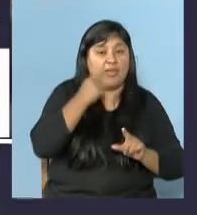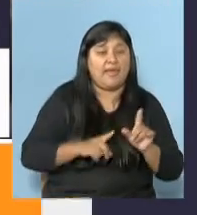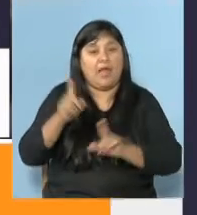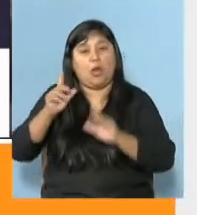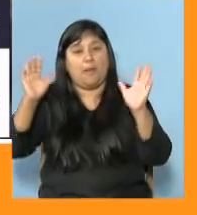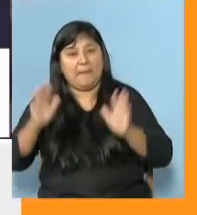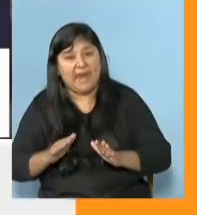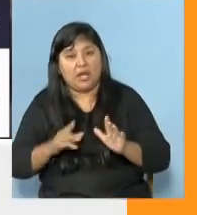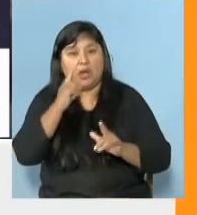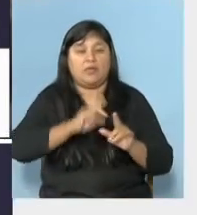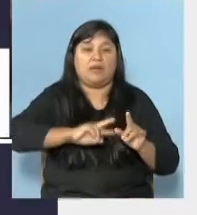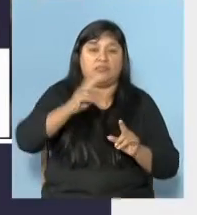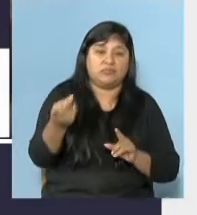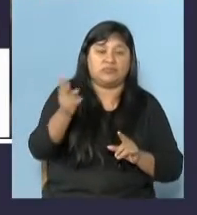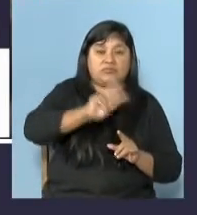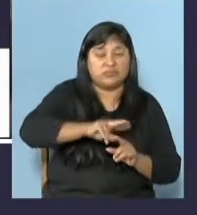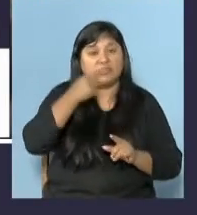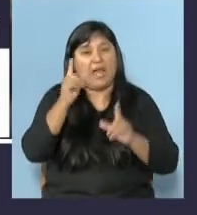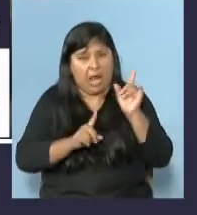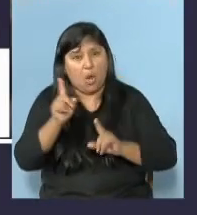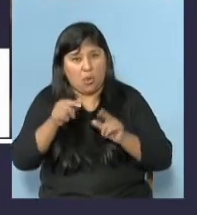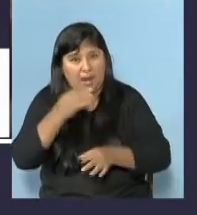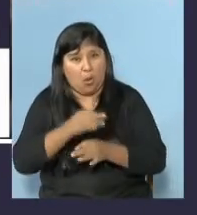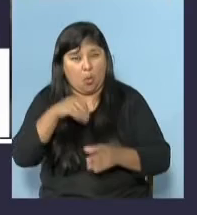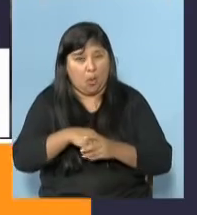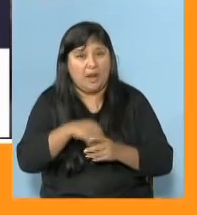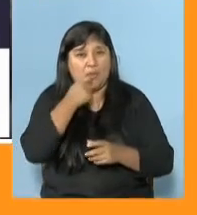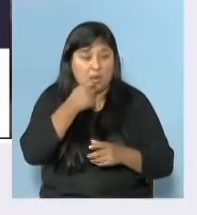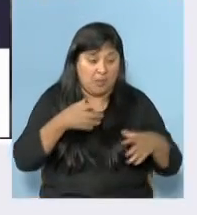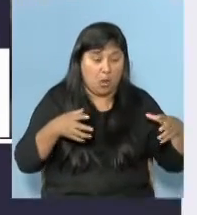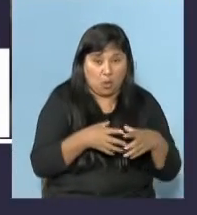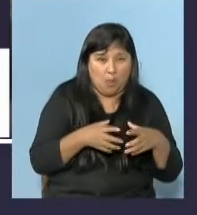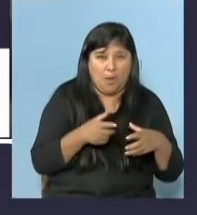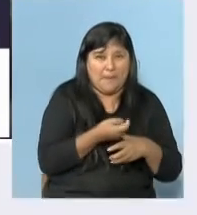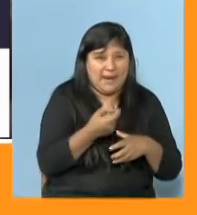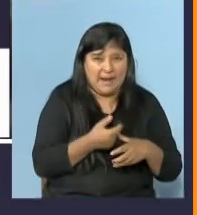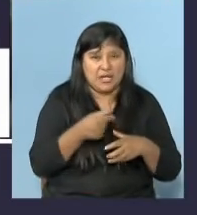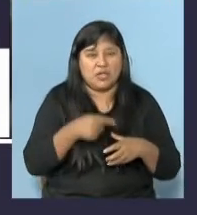si pasara algo de algún caso, se aísla esa cierta cantidad de personas y ya está.